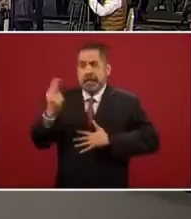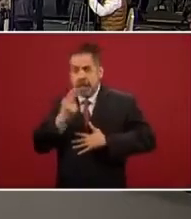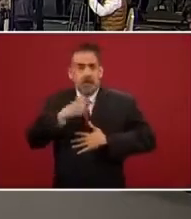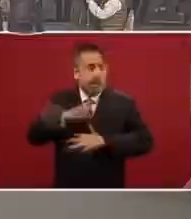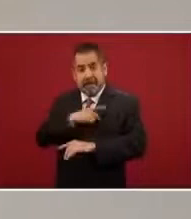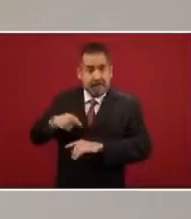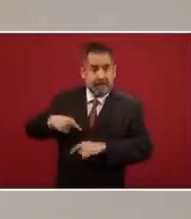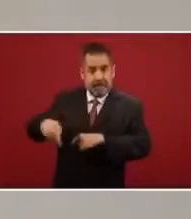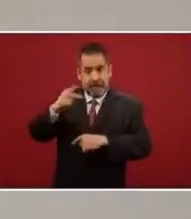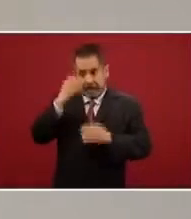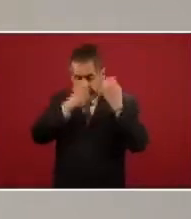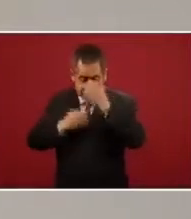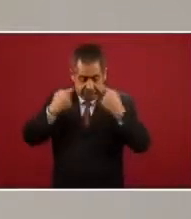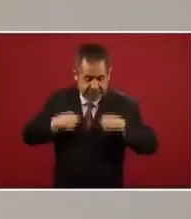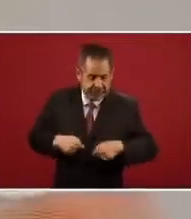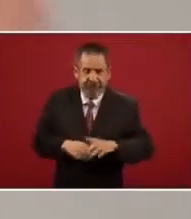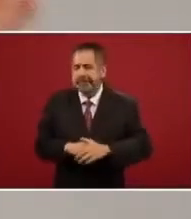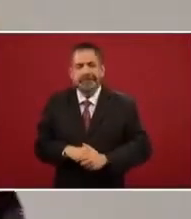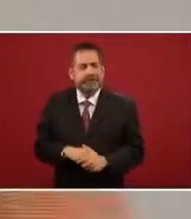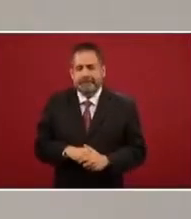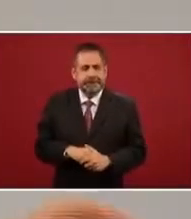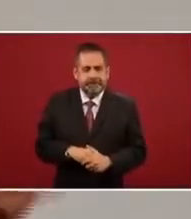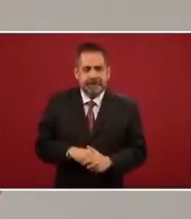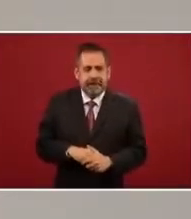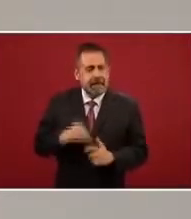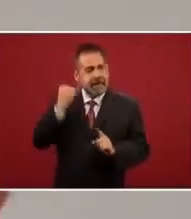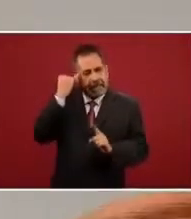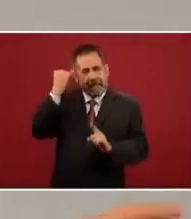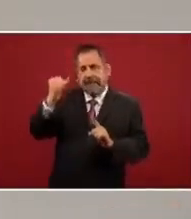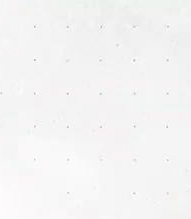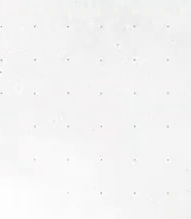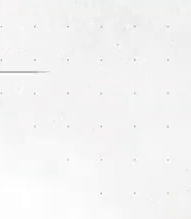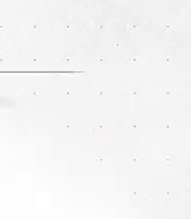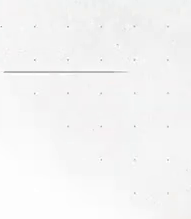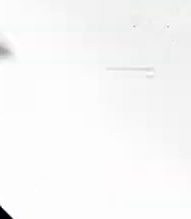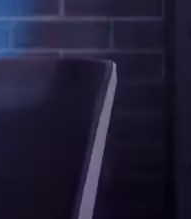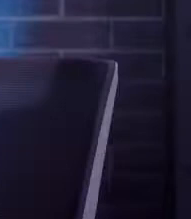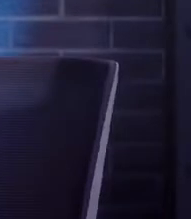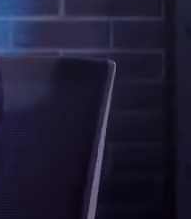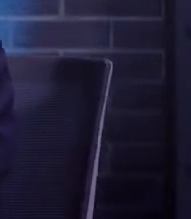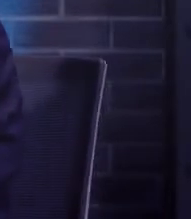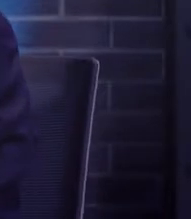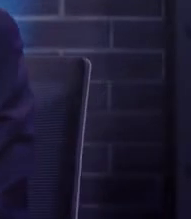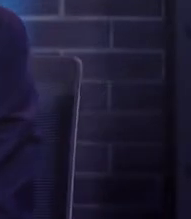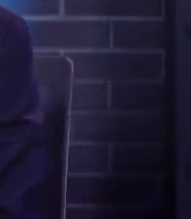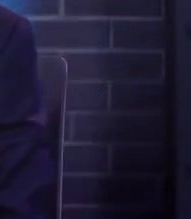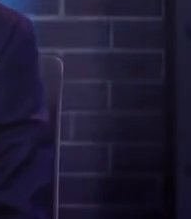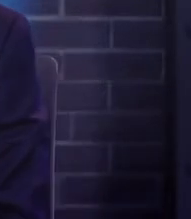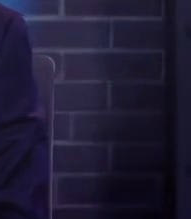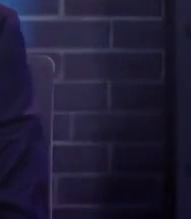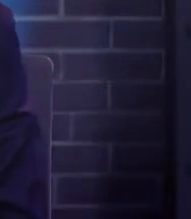la prueba parte de una visión completamente fuera de lugar. Esta